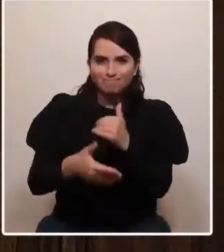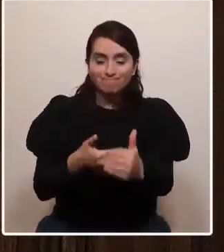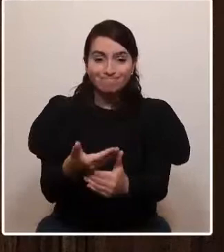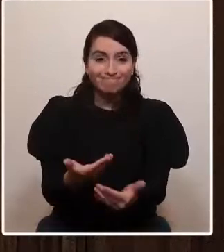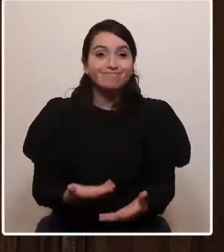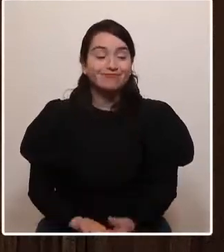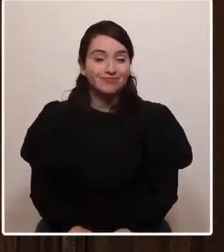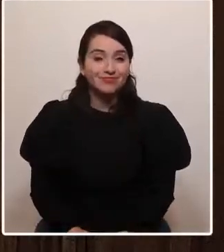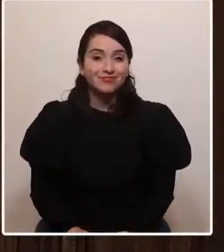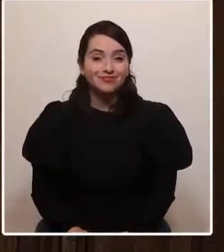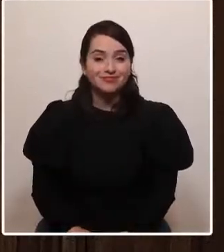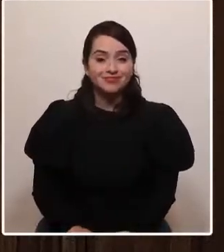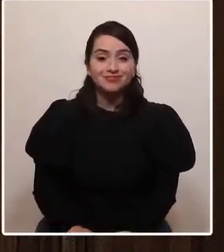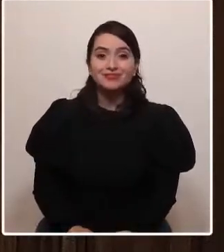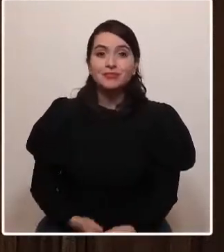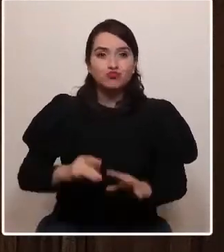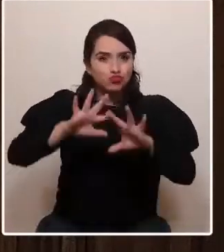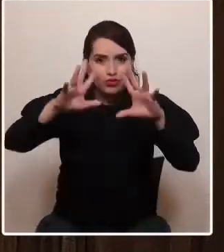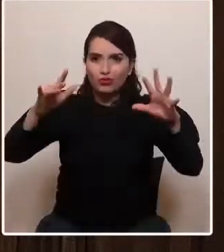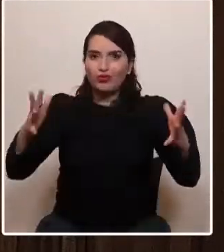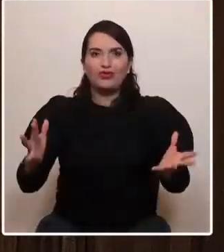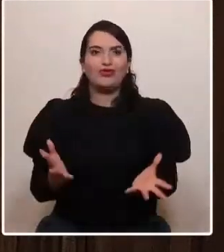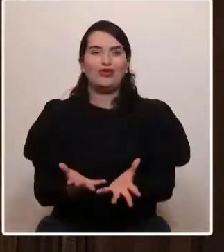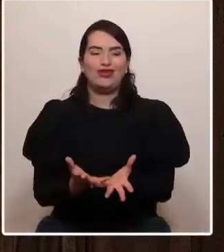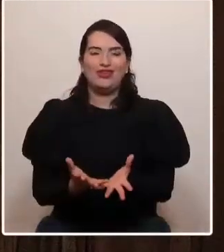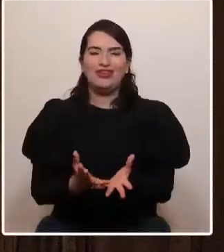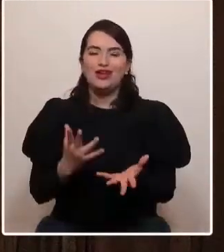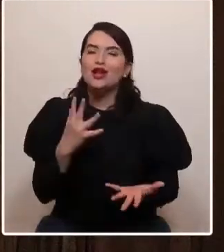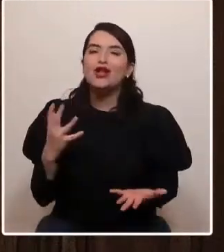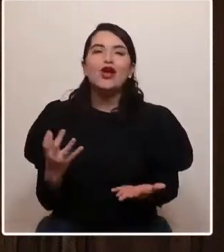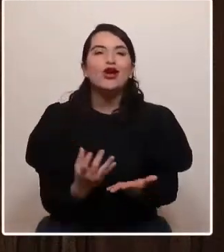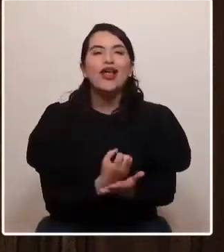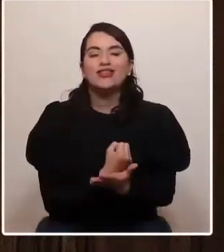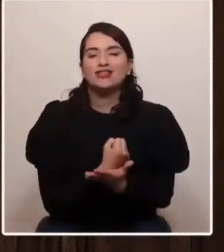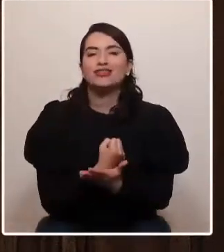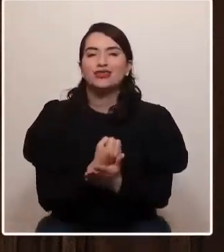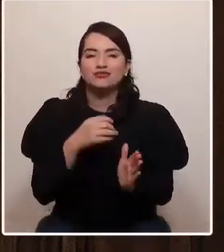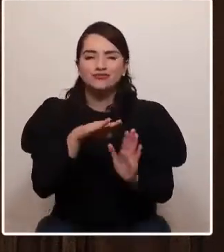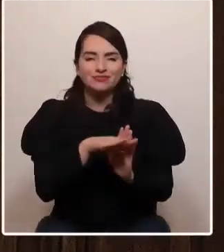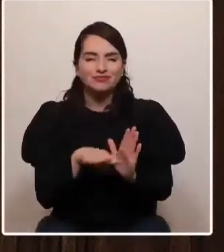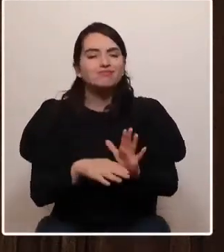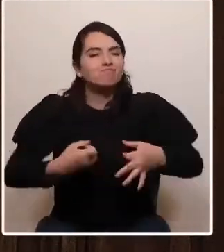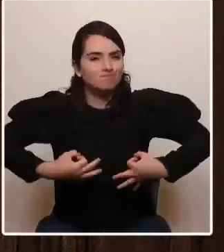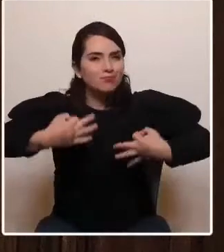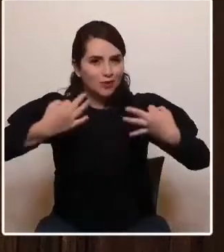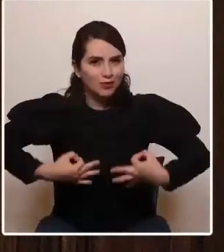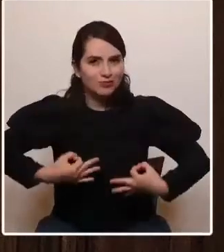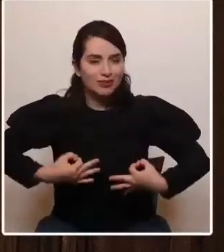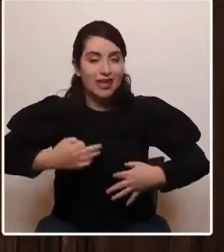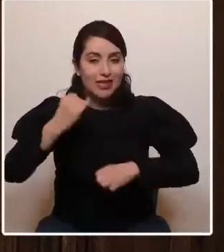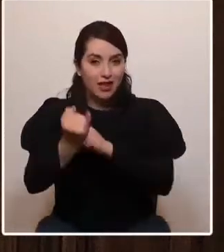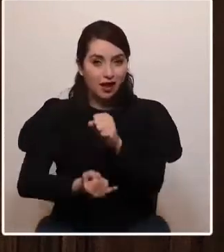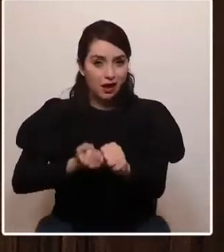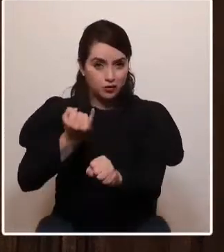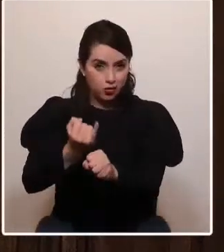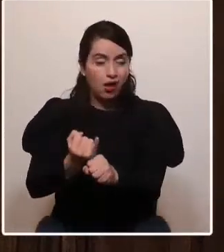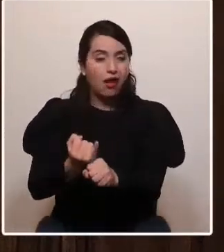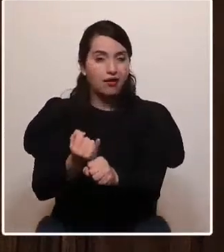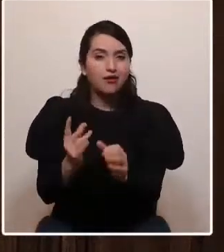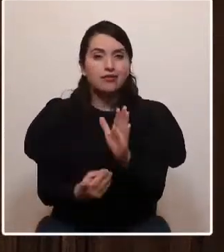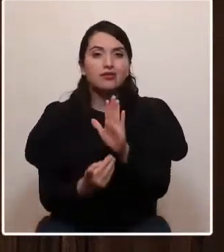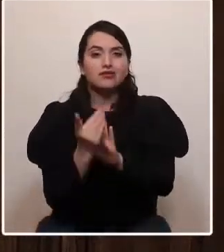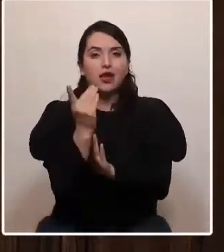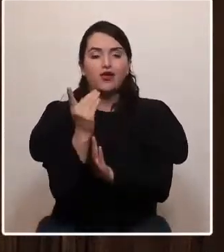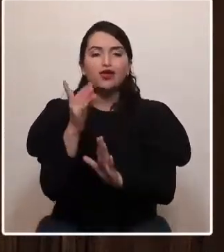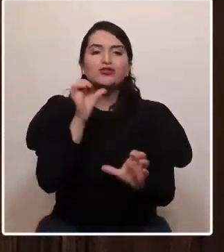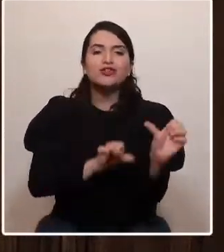a una dimensión global, logrando generar lineamientos concisos y consensuados internacionalmente para el desarrollo de las ciencias